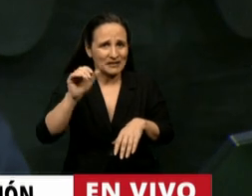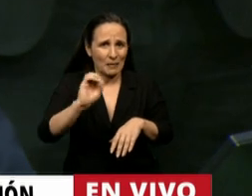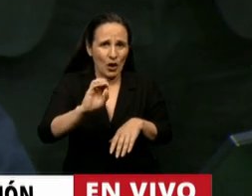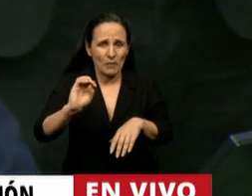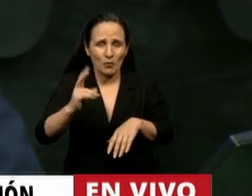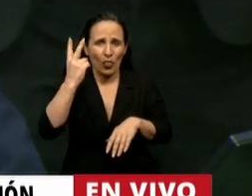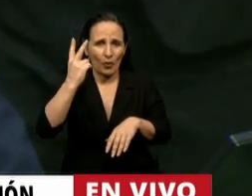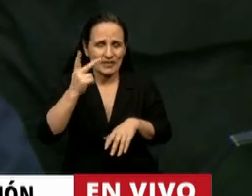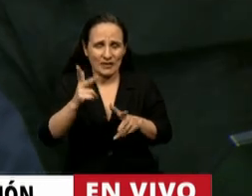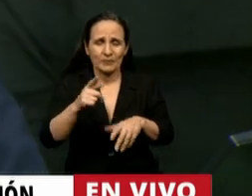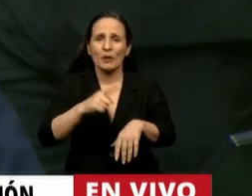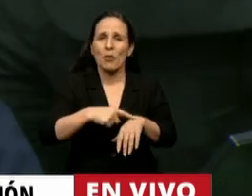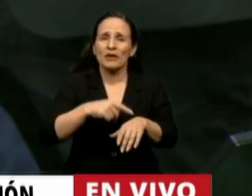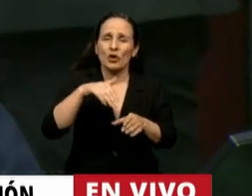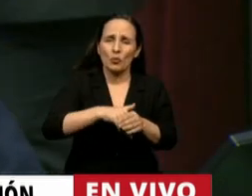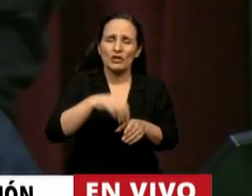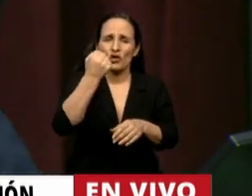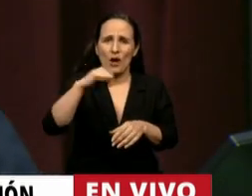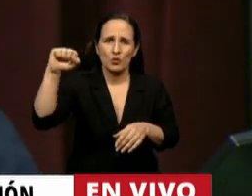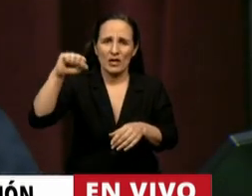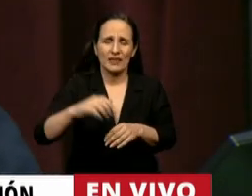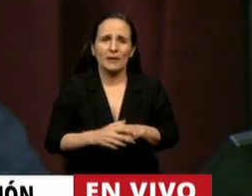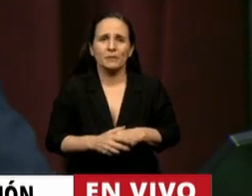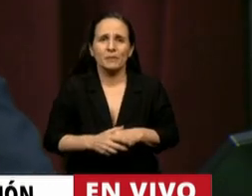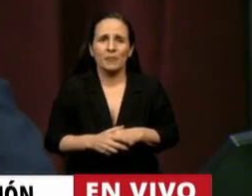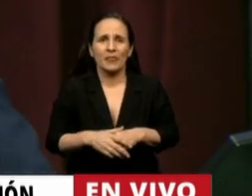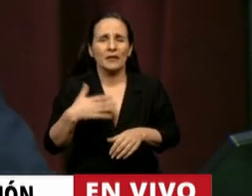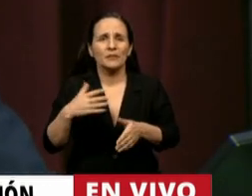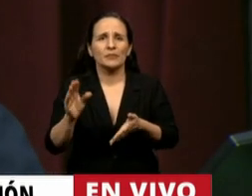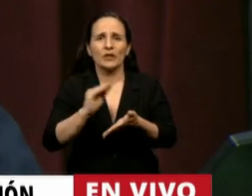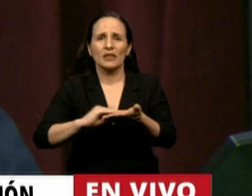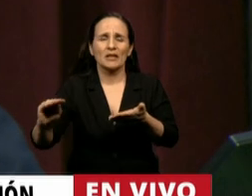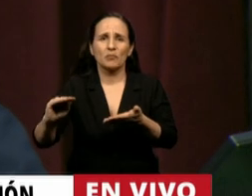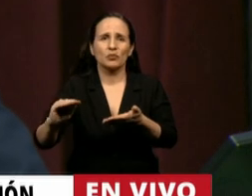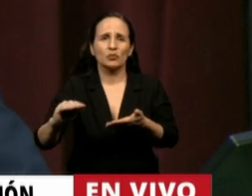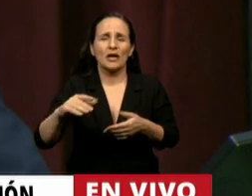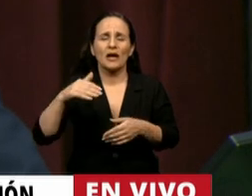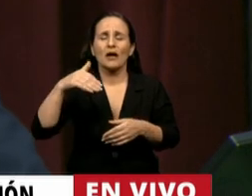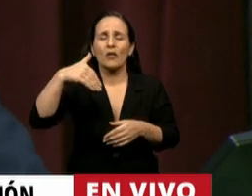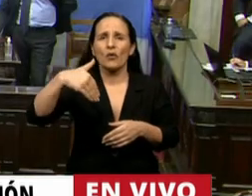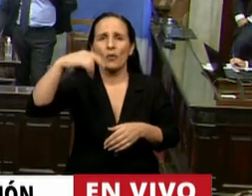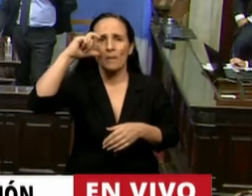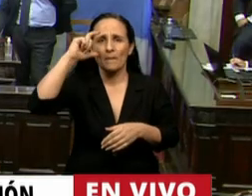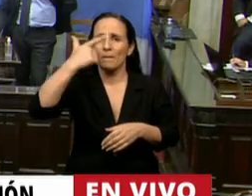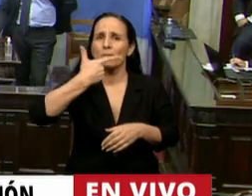votación ausente a la hora de votar diputado Diego Matías